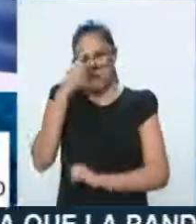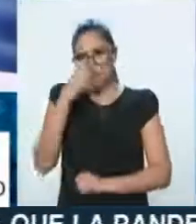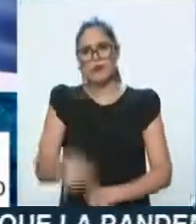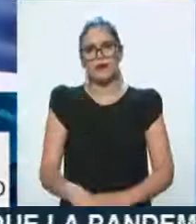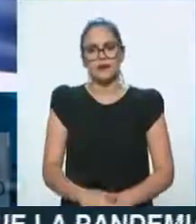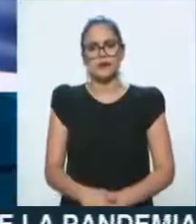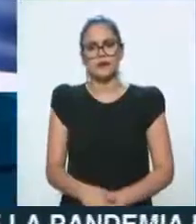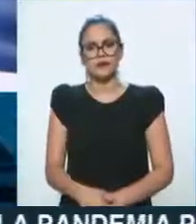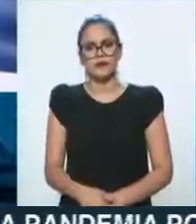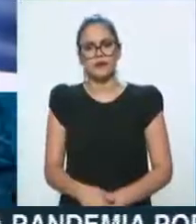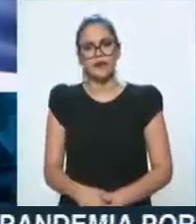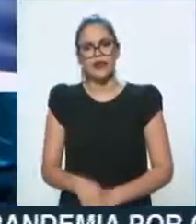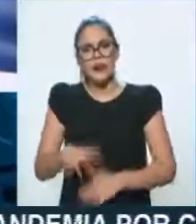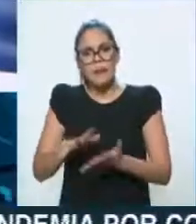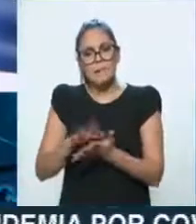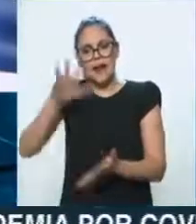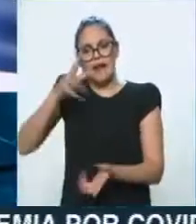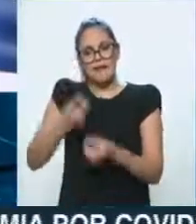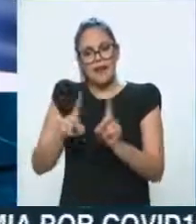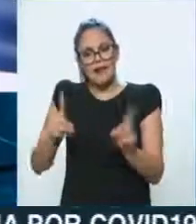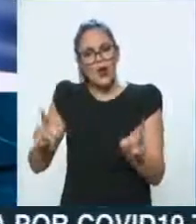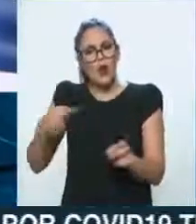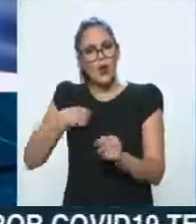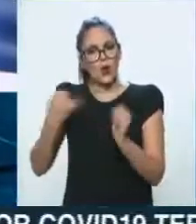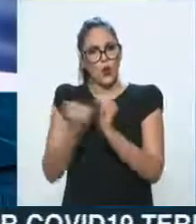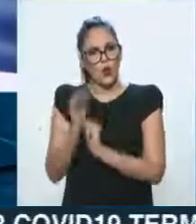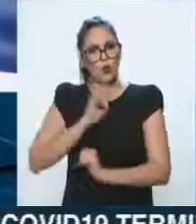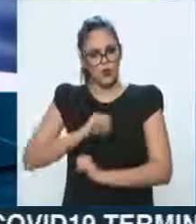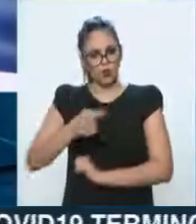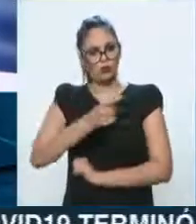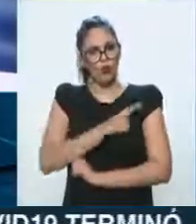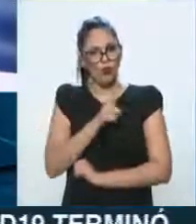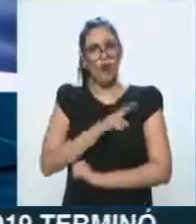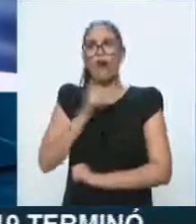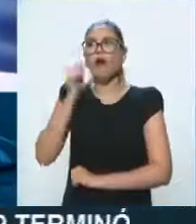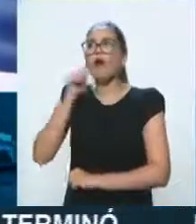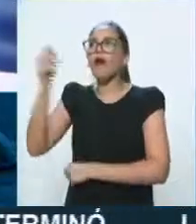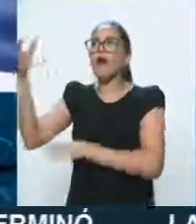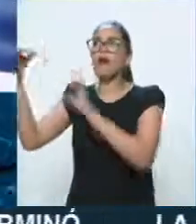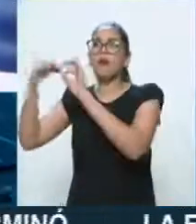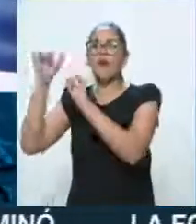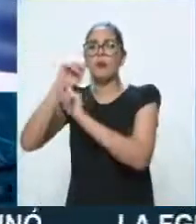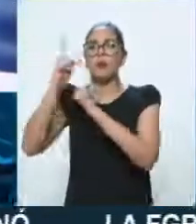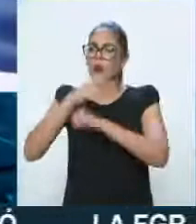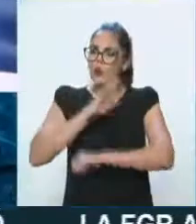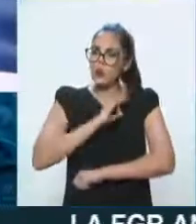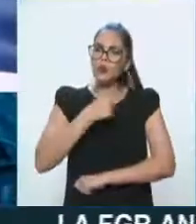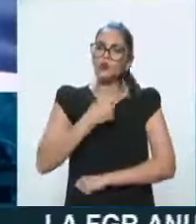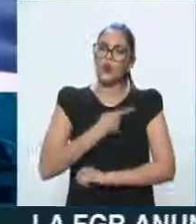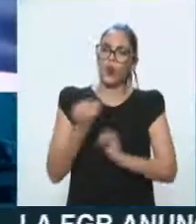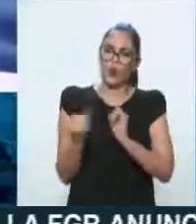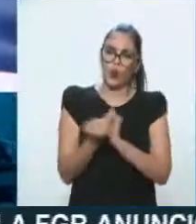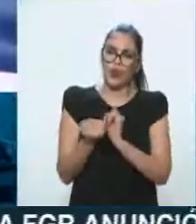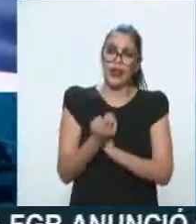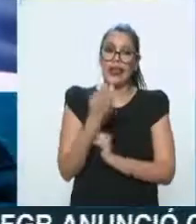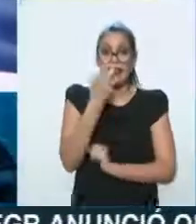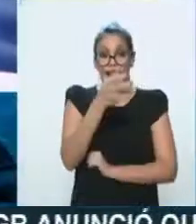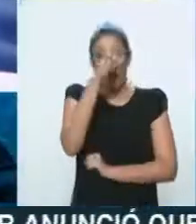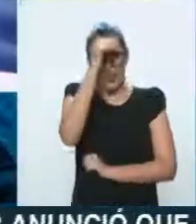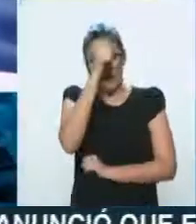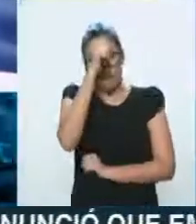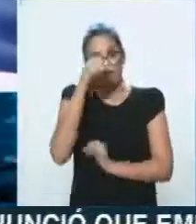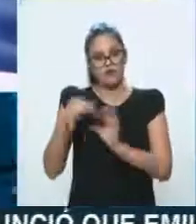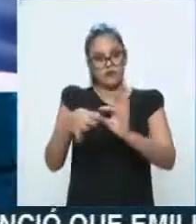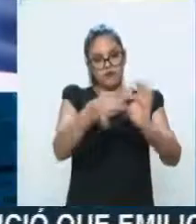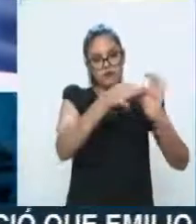Más competitividad y mayor desarrollo, volvernos también autosustentables en muchos aspectos, Kenneth, pero este es un tratado equitativo para